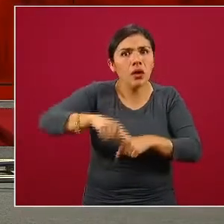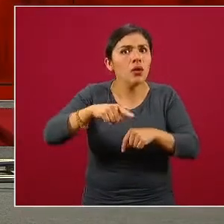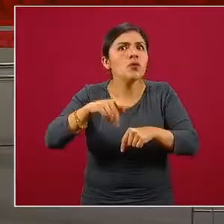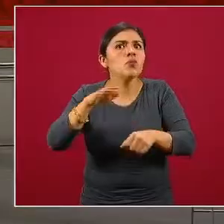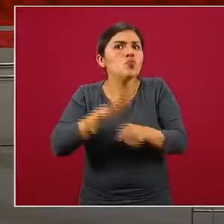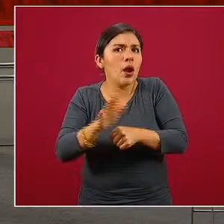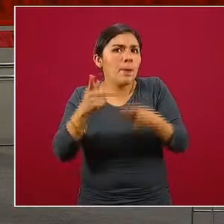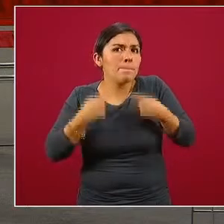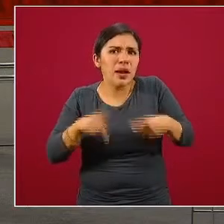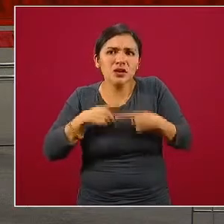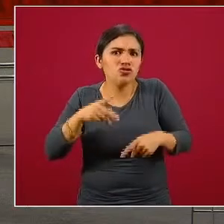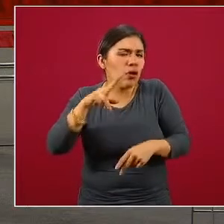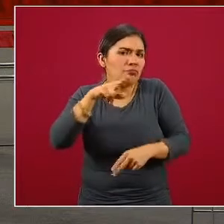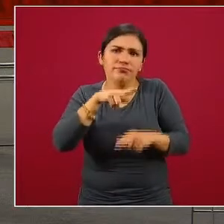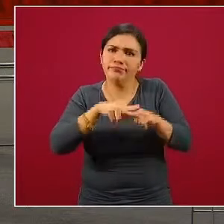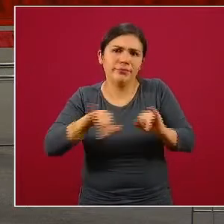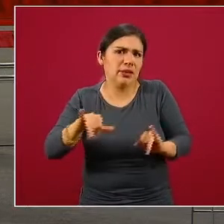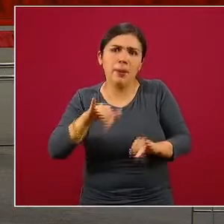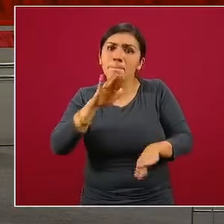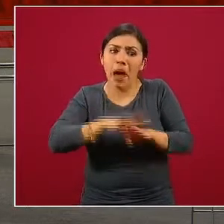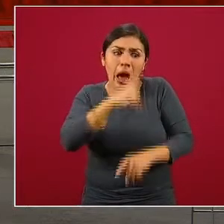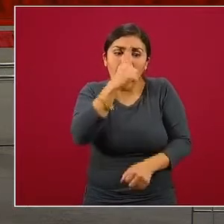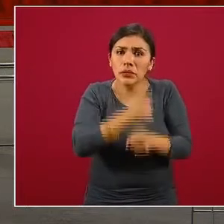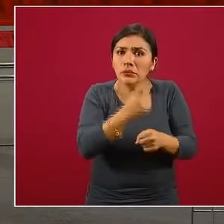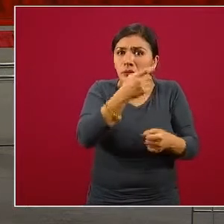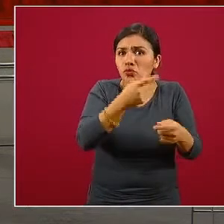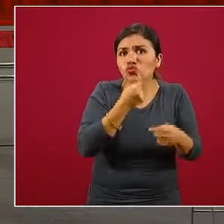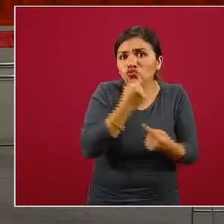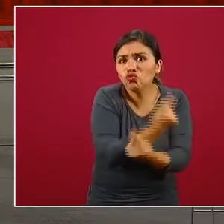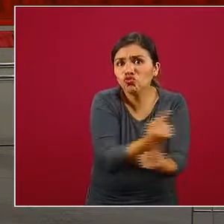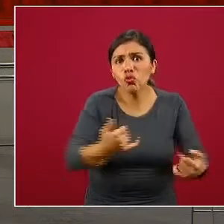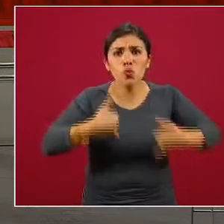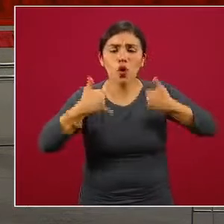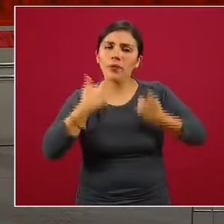las personas y menos de la niñez y la juventud.